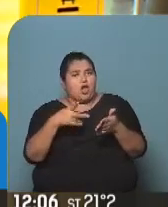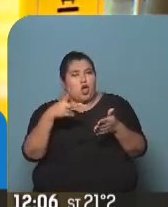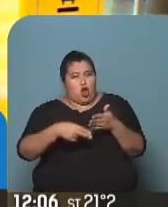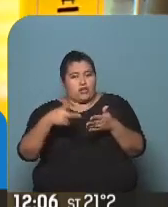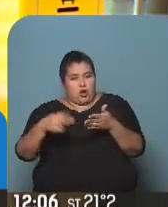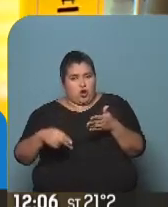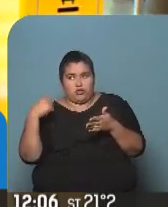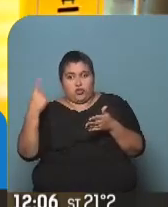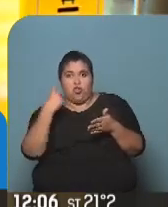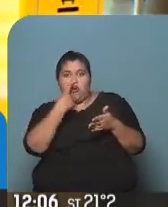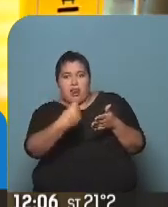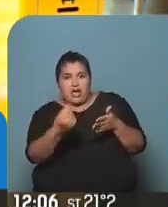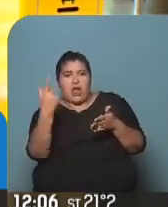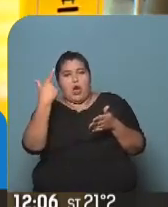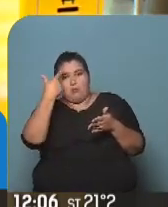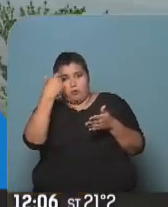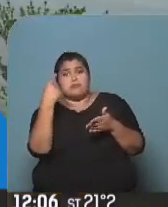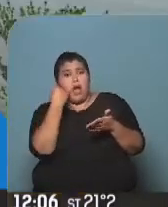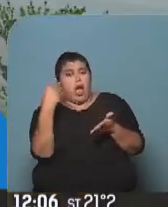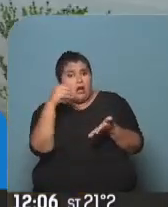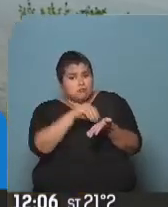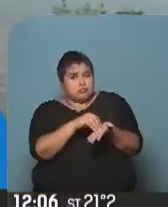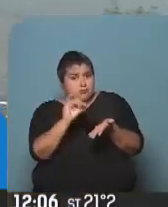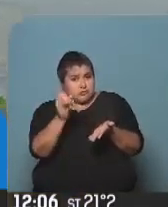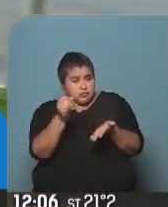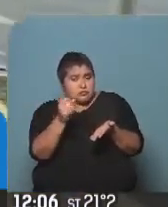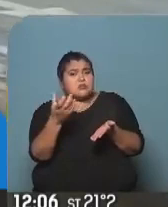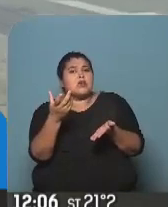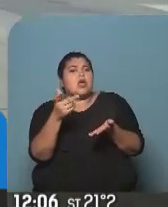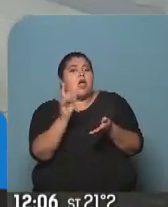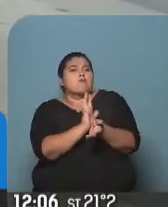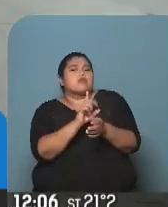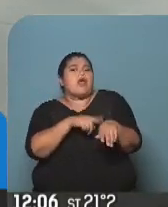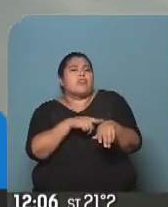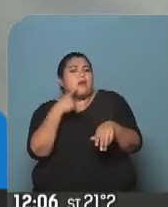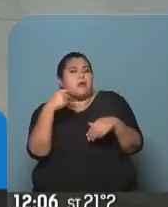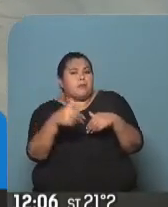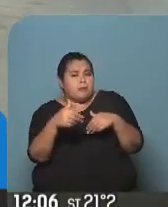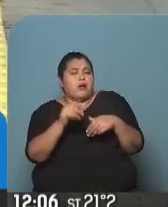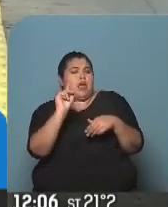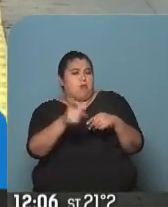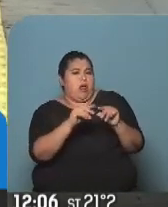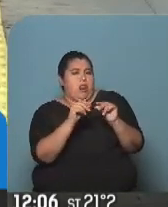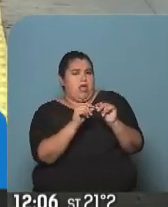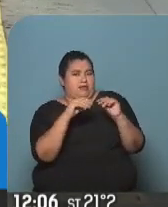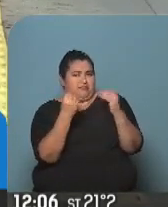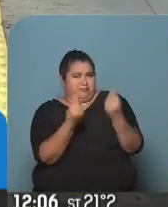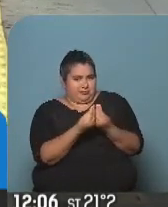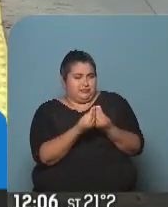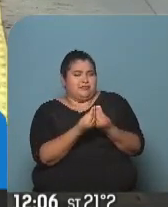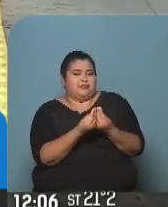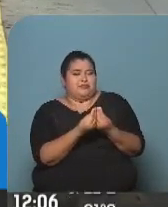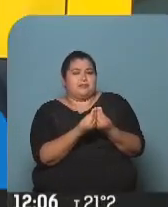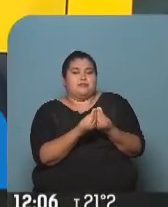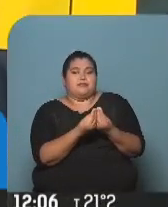poco el reclamo que están haciendo los taxistas, pero está contemplado, en base a eso se calcula y esa es la tarifa que envía la máquina.